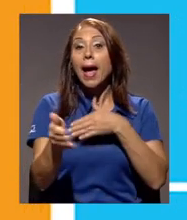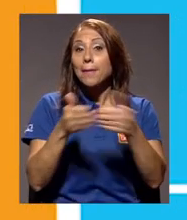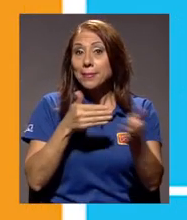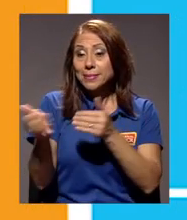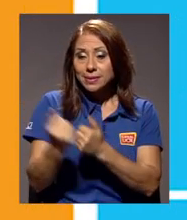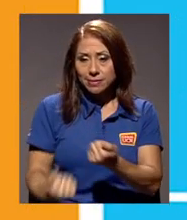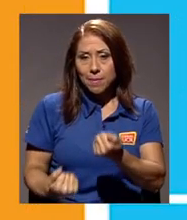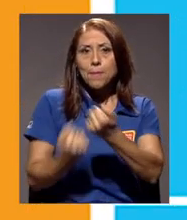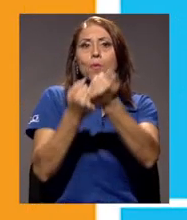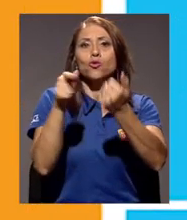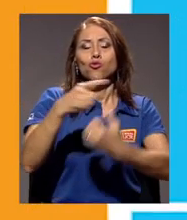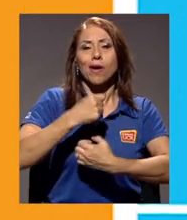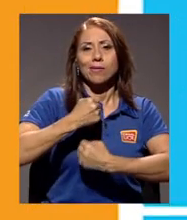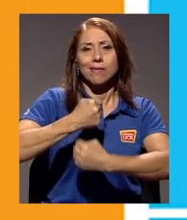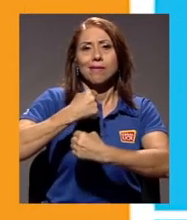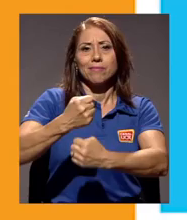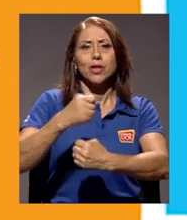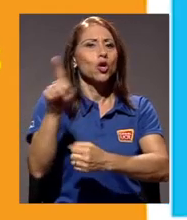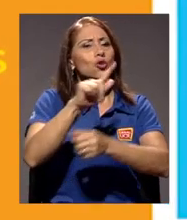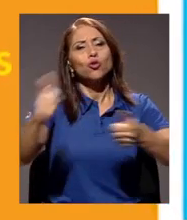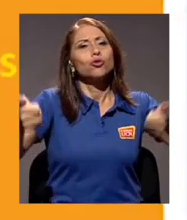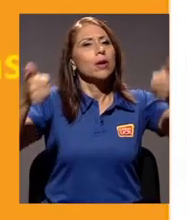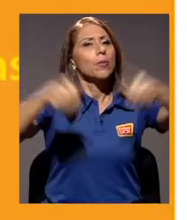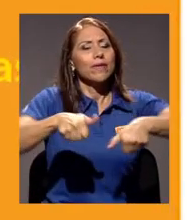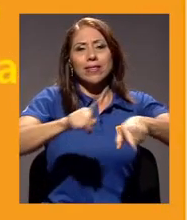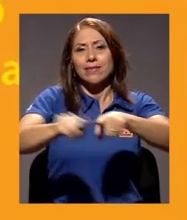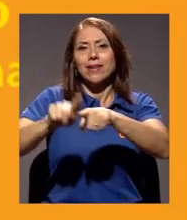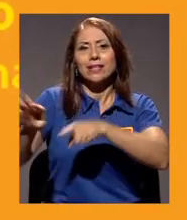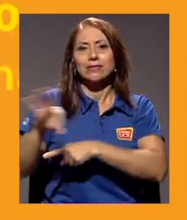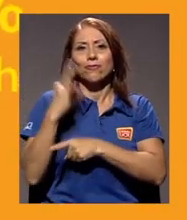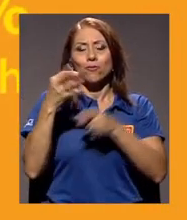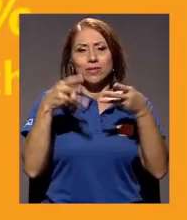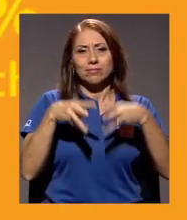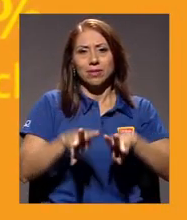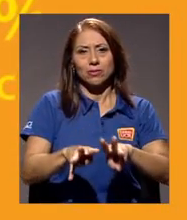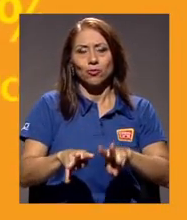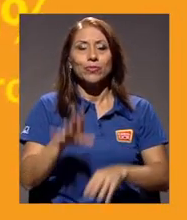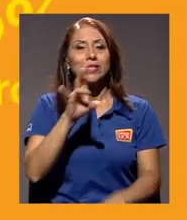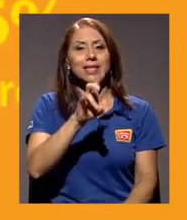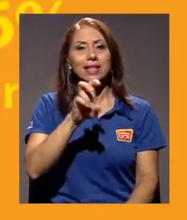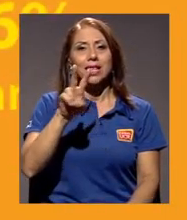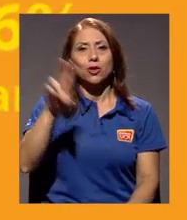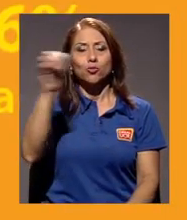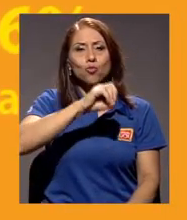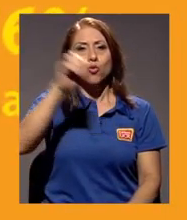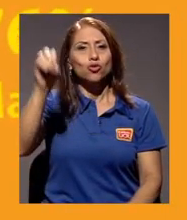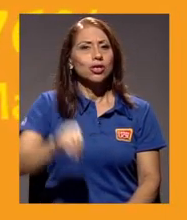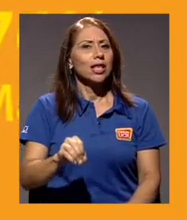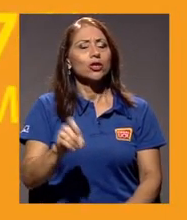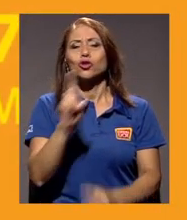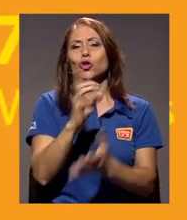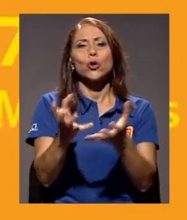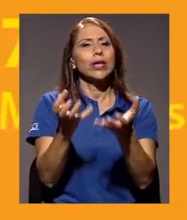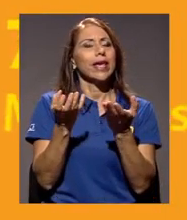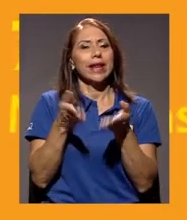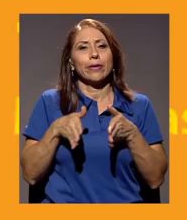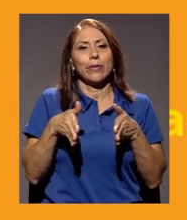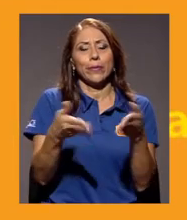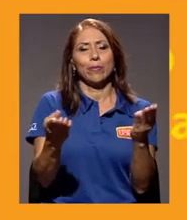apoyo al movimiento social, se desaprueban los métodos empleados. El 72% está en contra de los bloqueos y